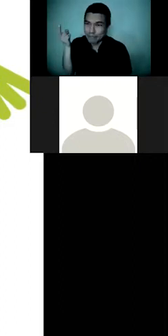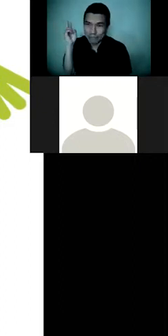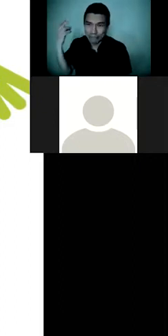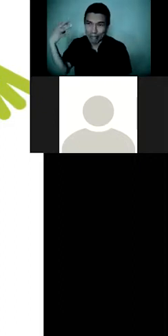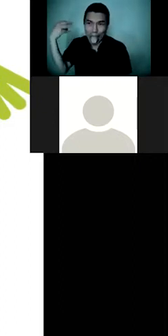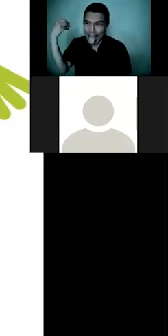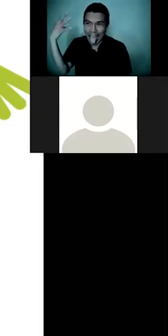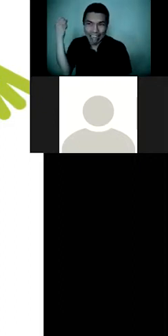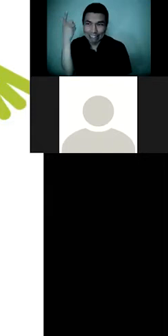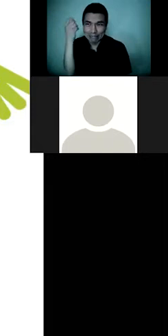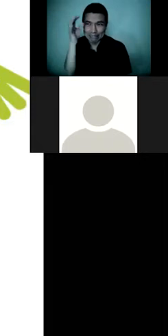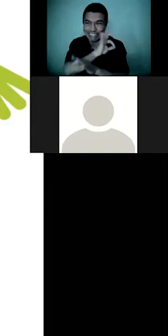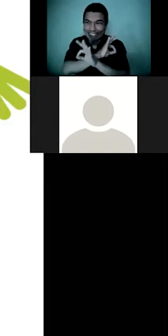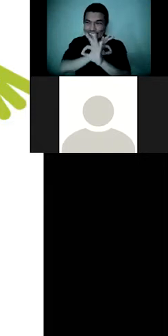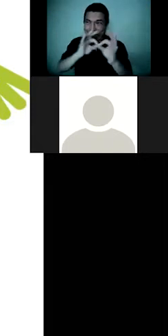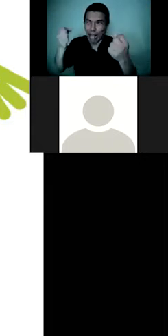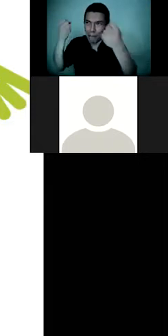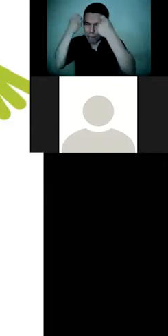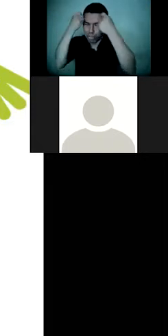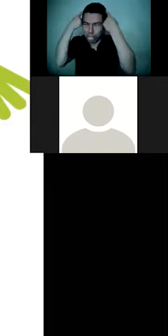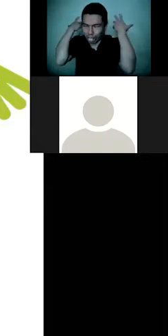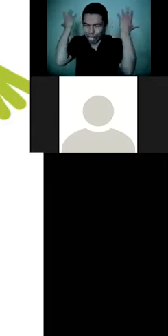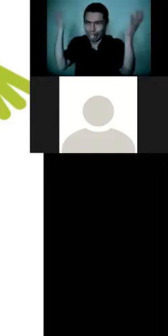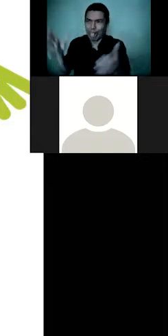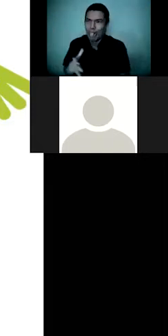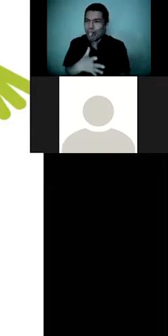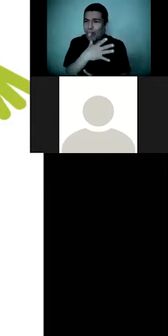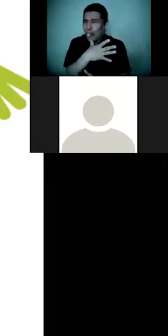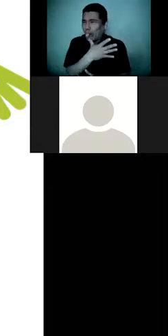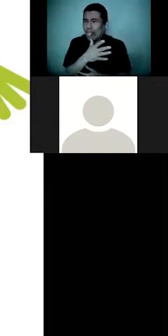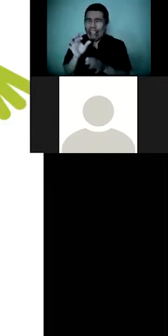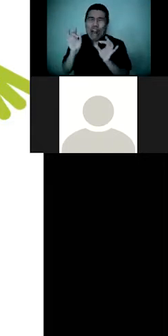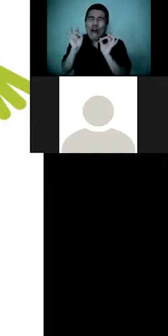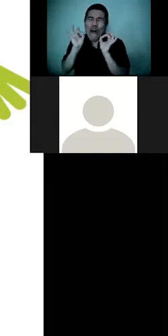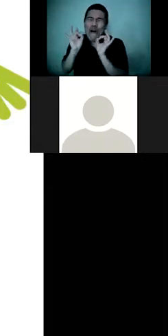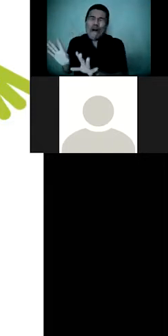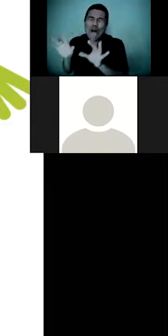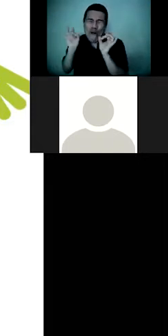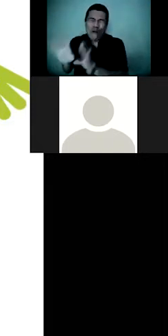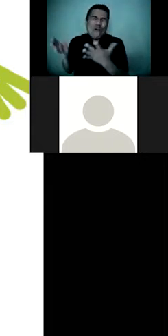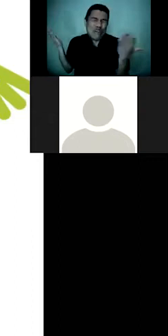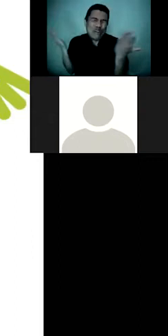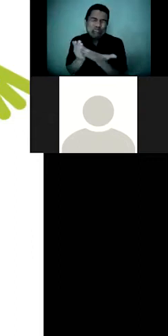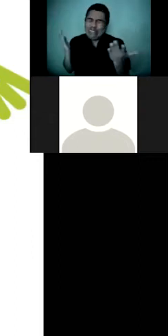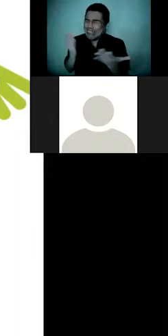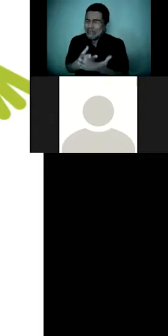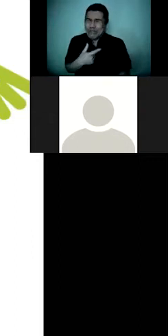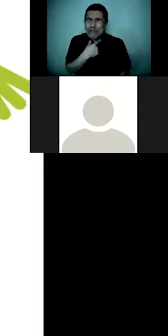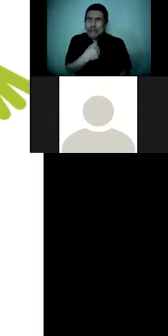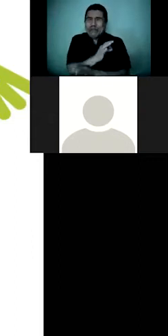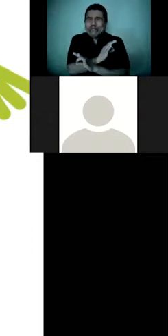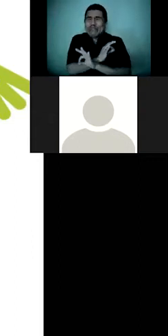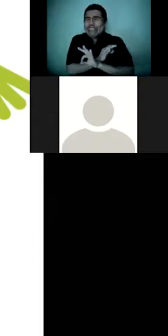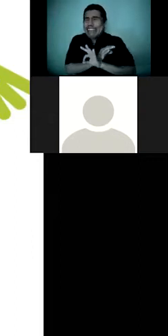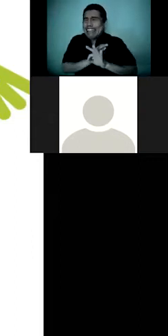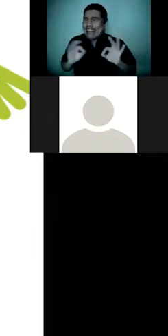Espantoso, terrible. No entendía nada el profesor. El profesor hablaba, hablaba, hablaba y no entendía nada, Dios mío. Fue horrible, espantoso